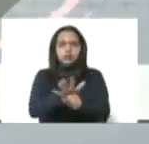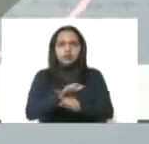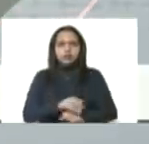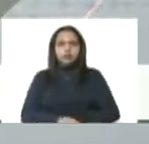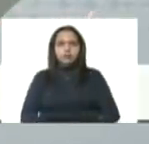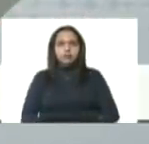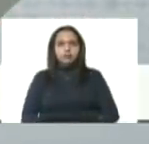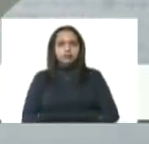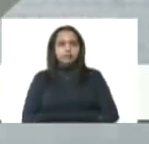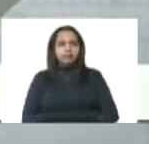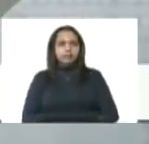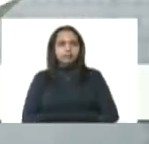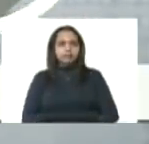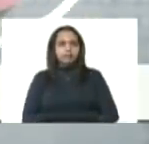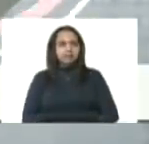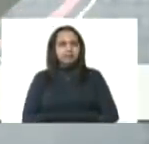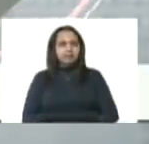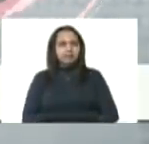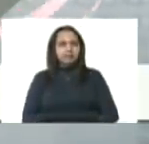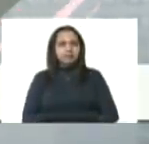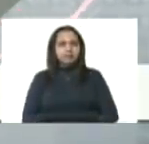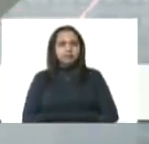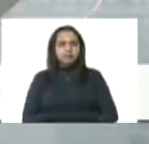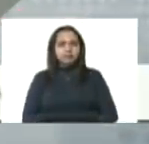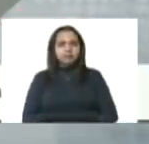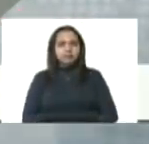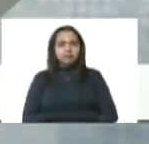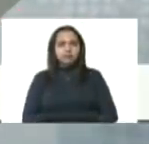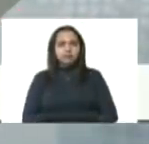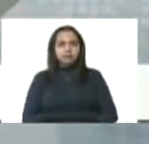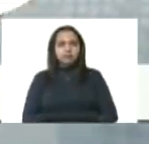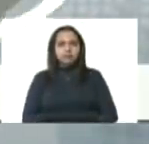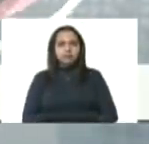Pues es terrible. ¿Cómo se cree que se ponga